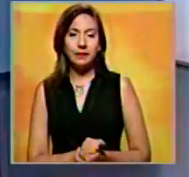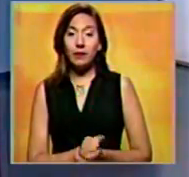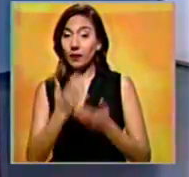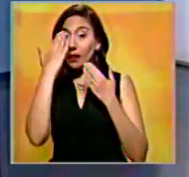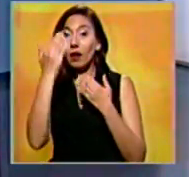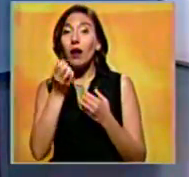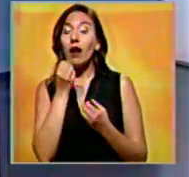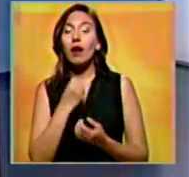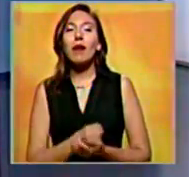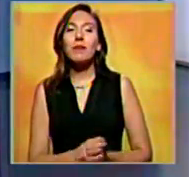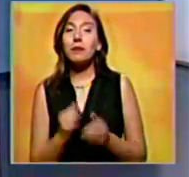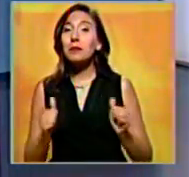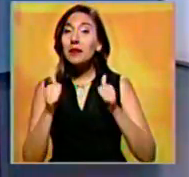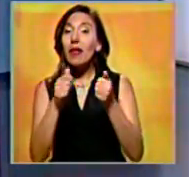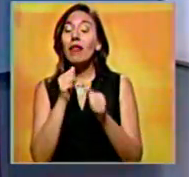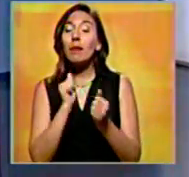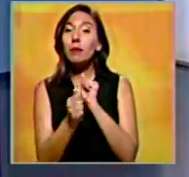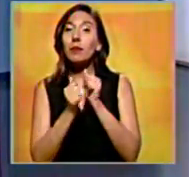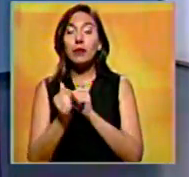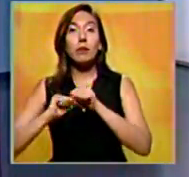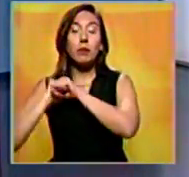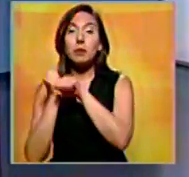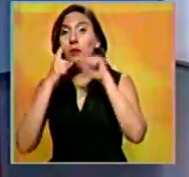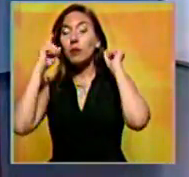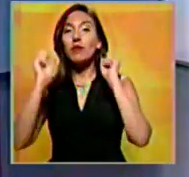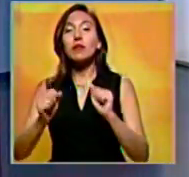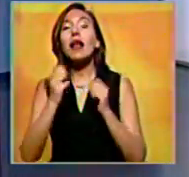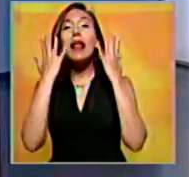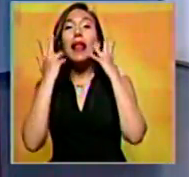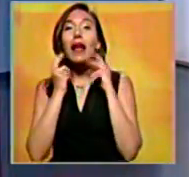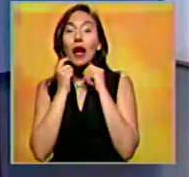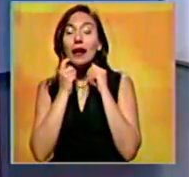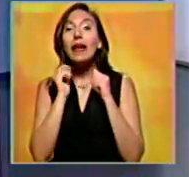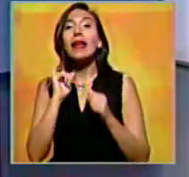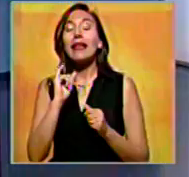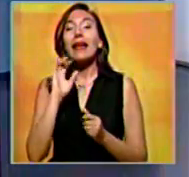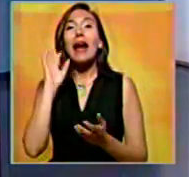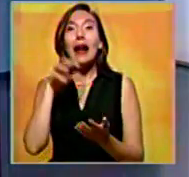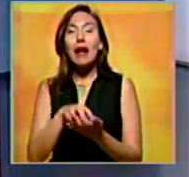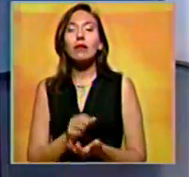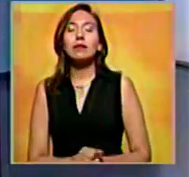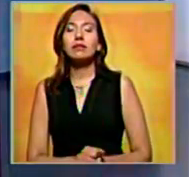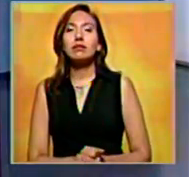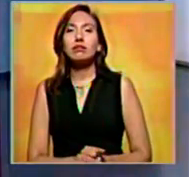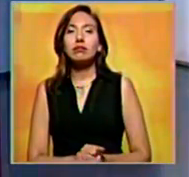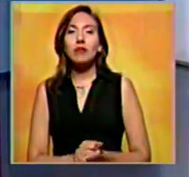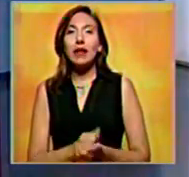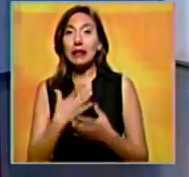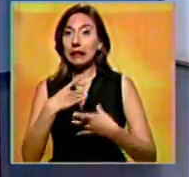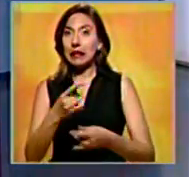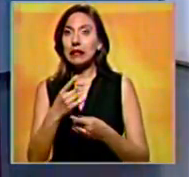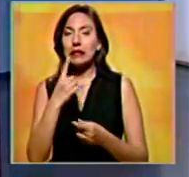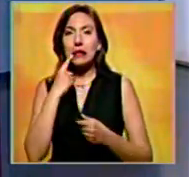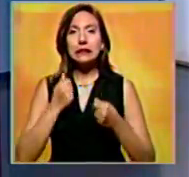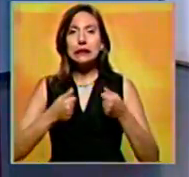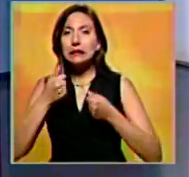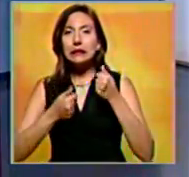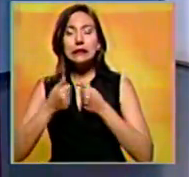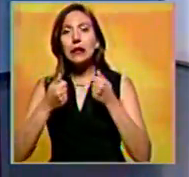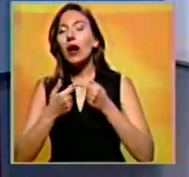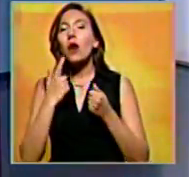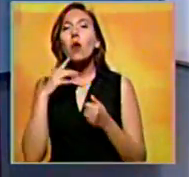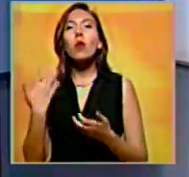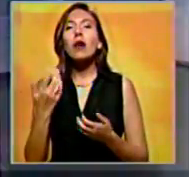Hola amigos, comenzamos los deportes con el béisbol profesional venezolano porque los Leones del Caracas y los Tigres de Aragua continúan una interesante lucha por el tercer lugar de